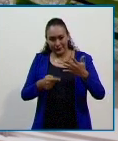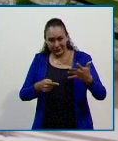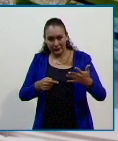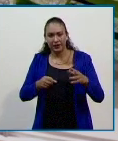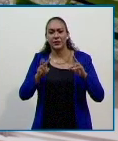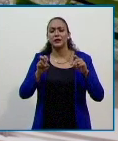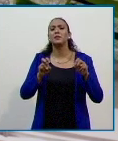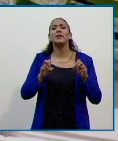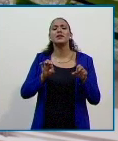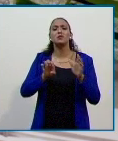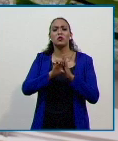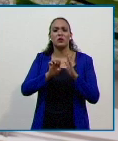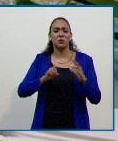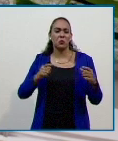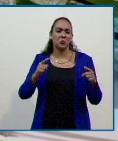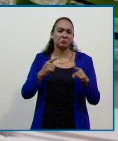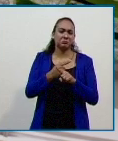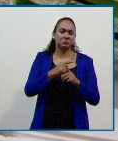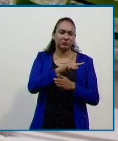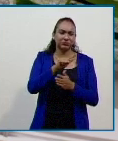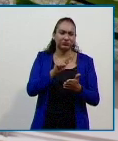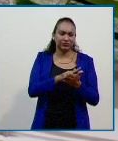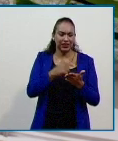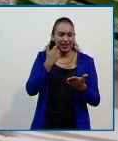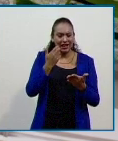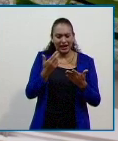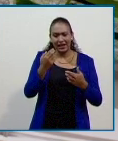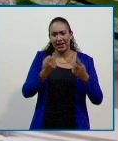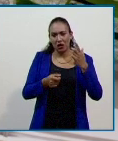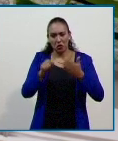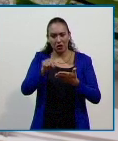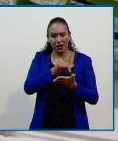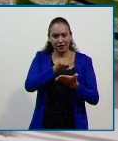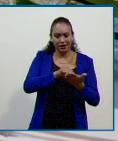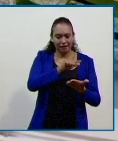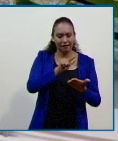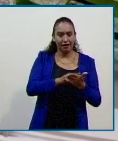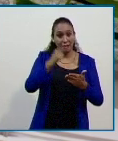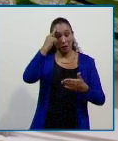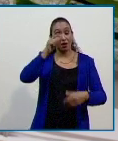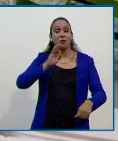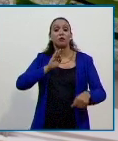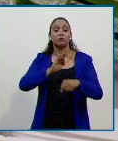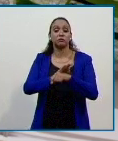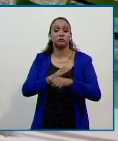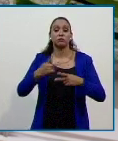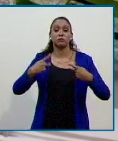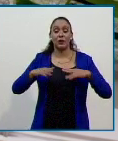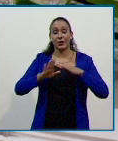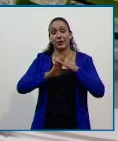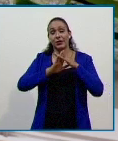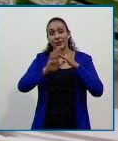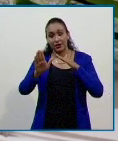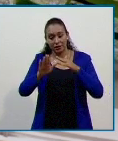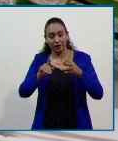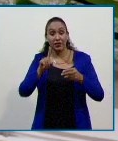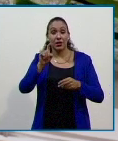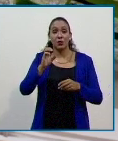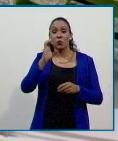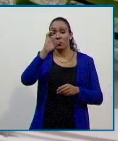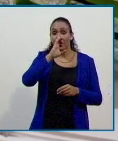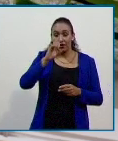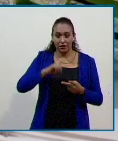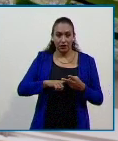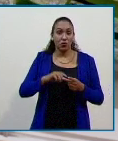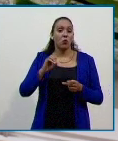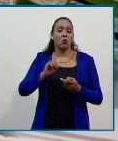de inconstitucionalidad en las que se pide invalidar disposiciones de la Ley para la Protección de las Personas Migrantes de Aguascalientes